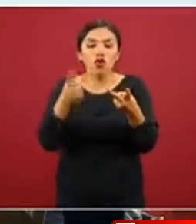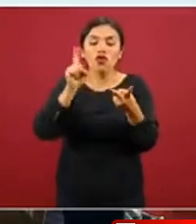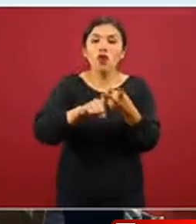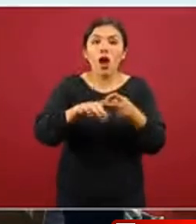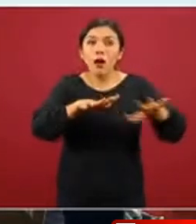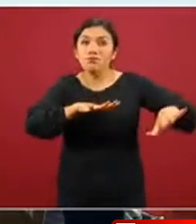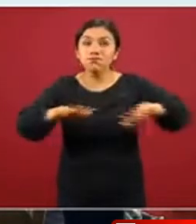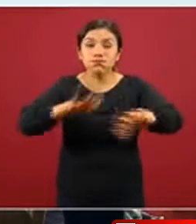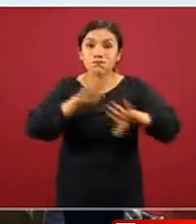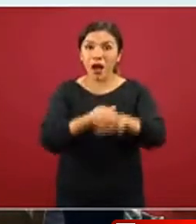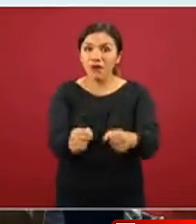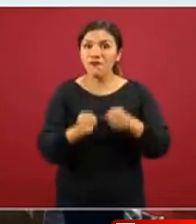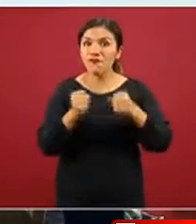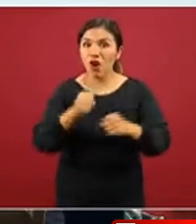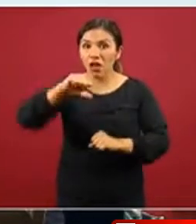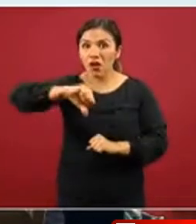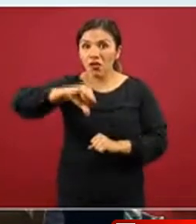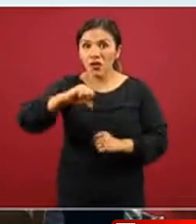de gran magnitud.